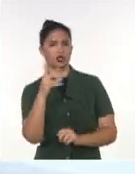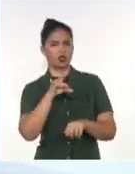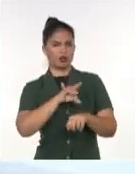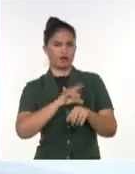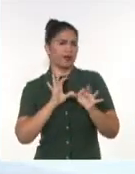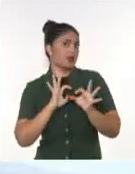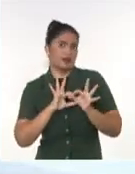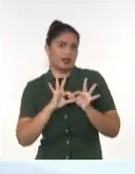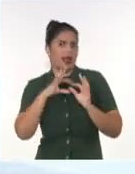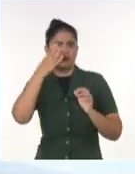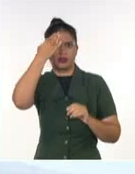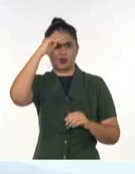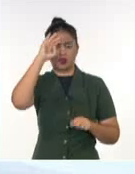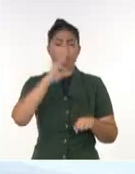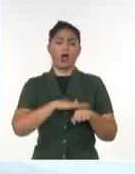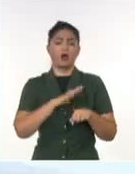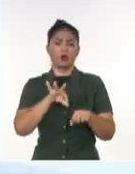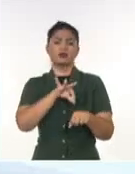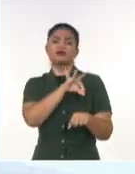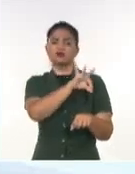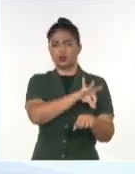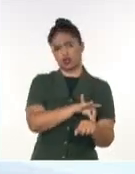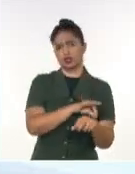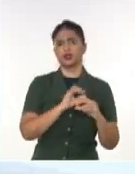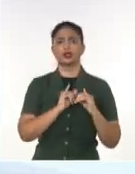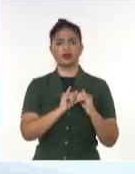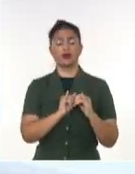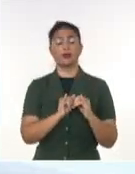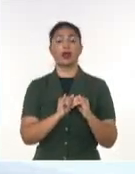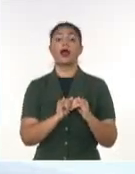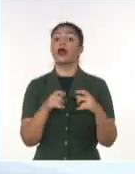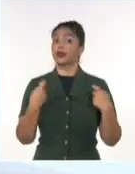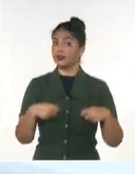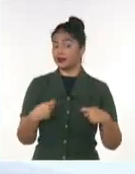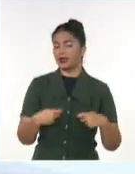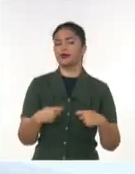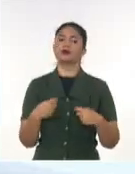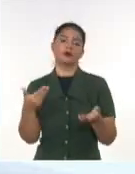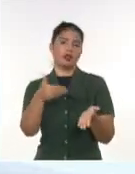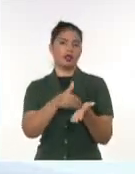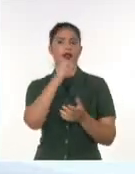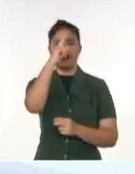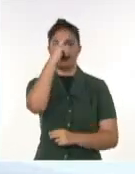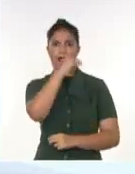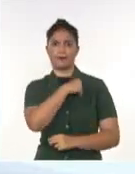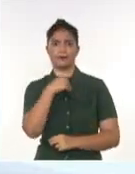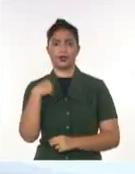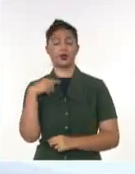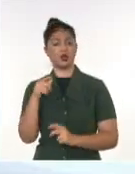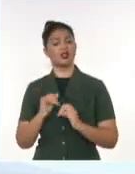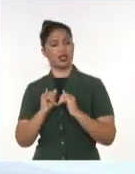las arbovirosis en el país y también reiteró la necesidad de acudir al médico para obtener el diagnóstico